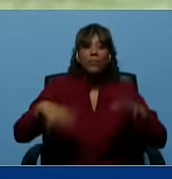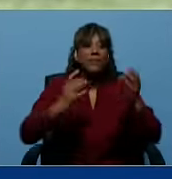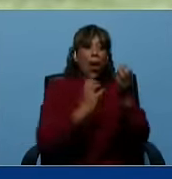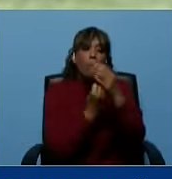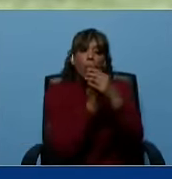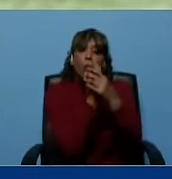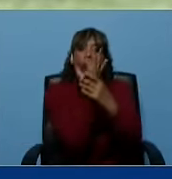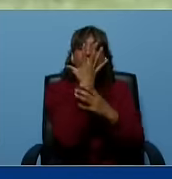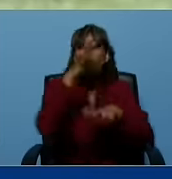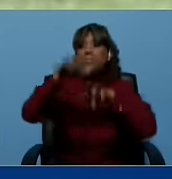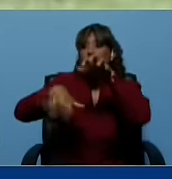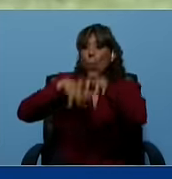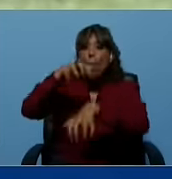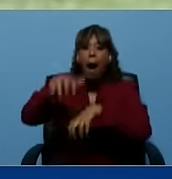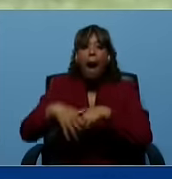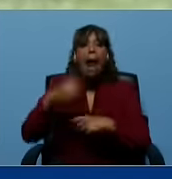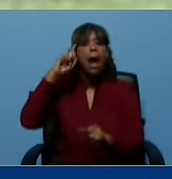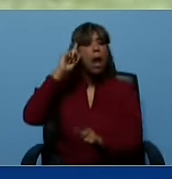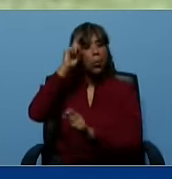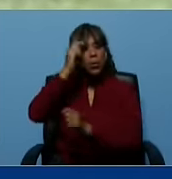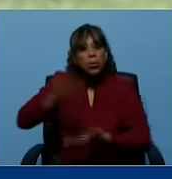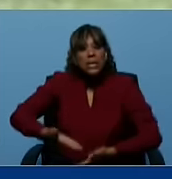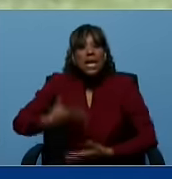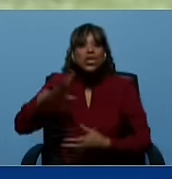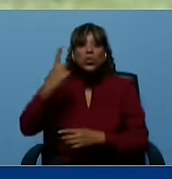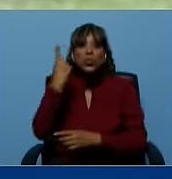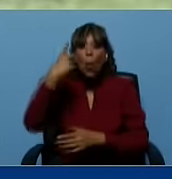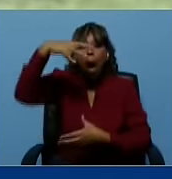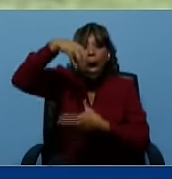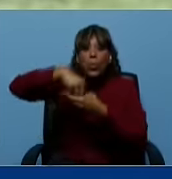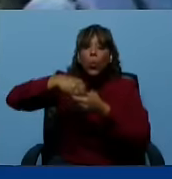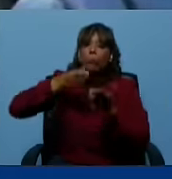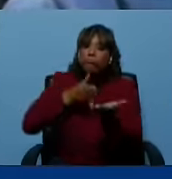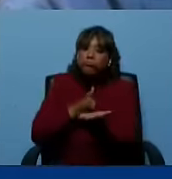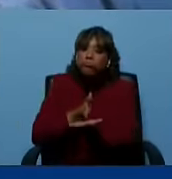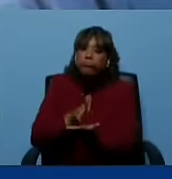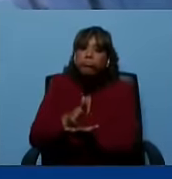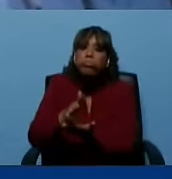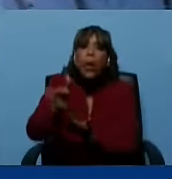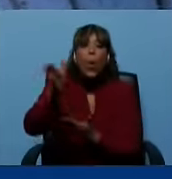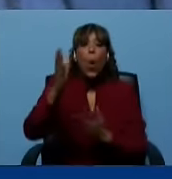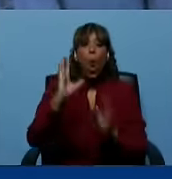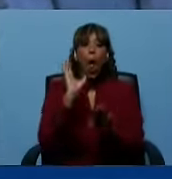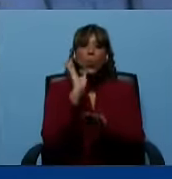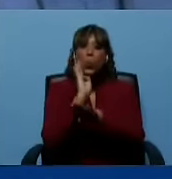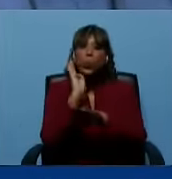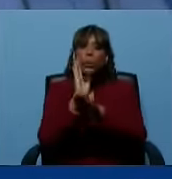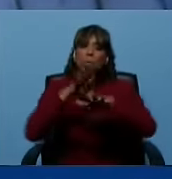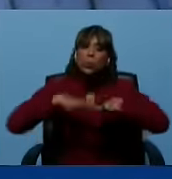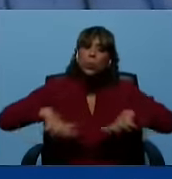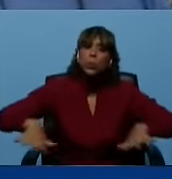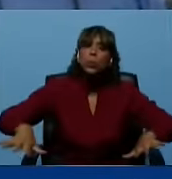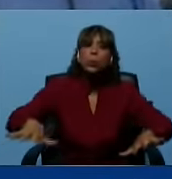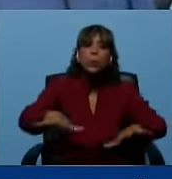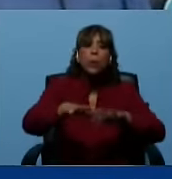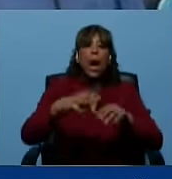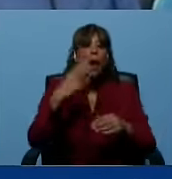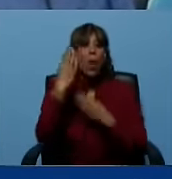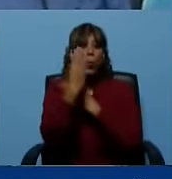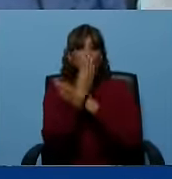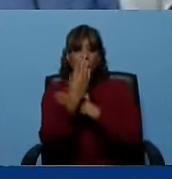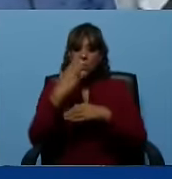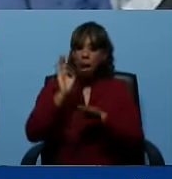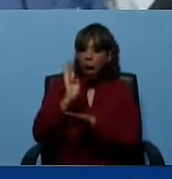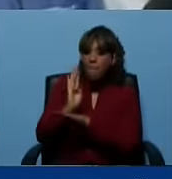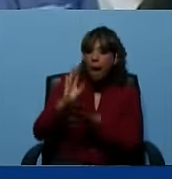plantas, de los animales, reconocer que solamente el camino del ecosocialismo, solamente el camino de cuidar a